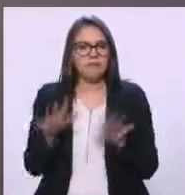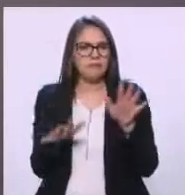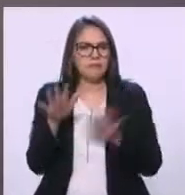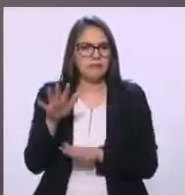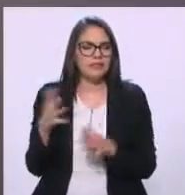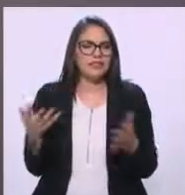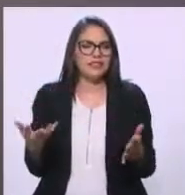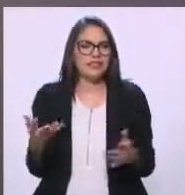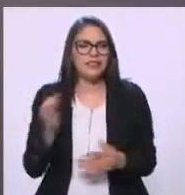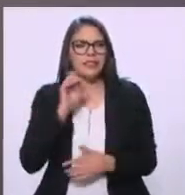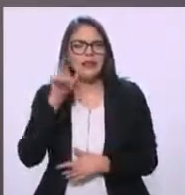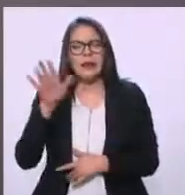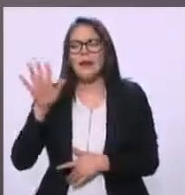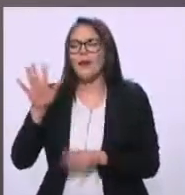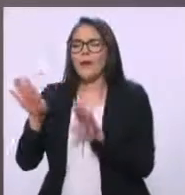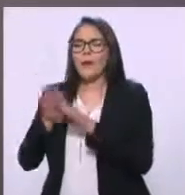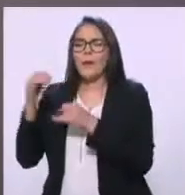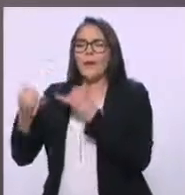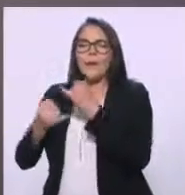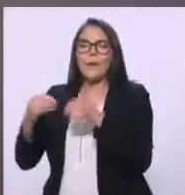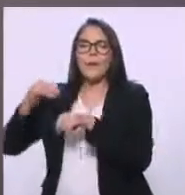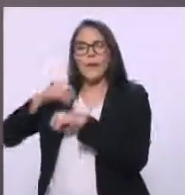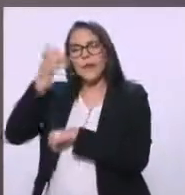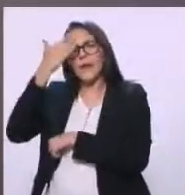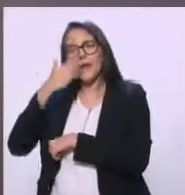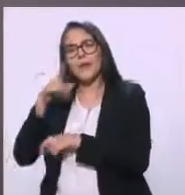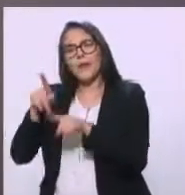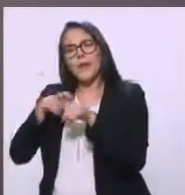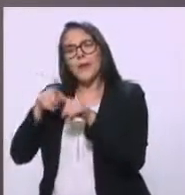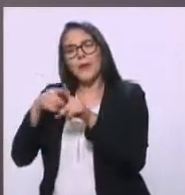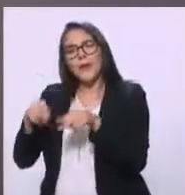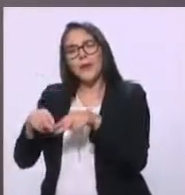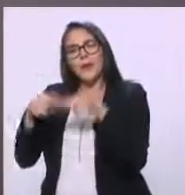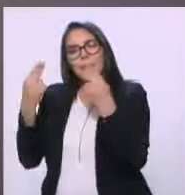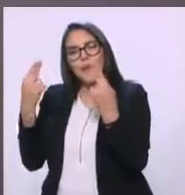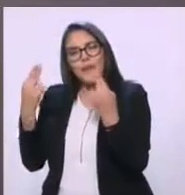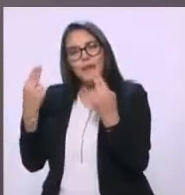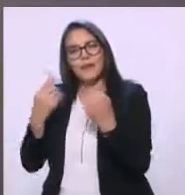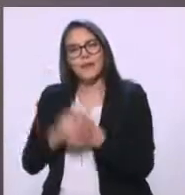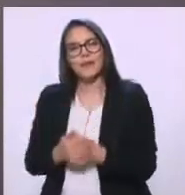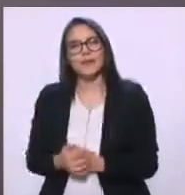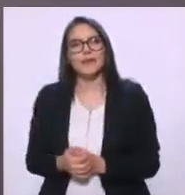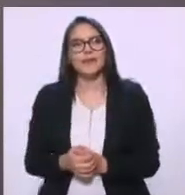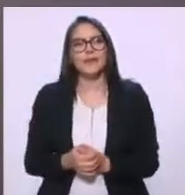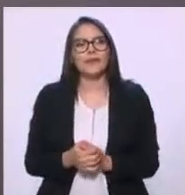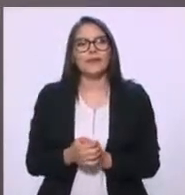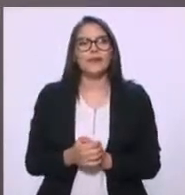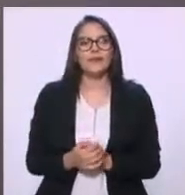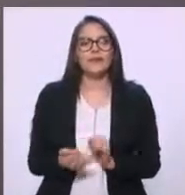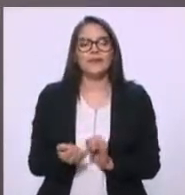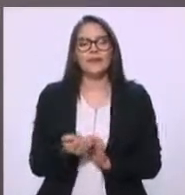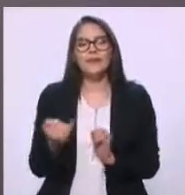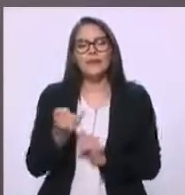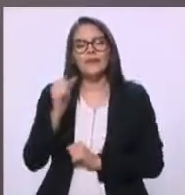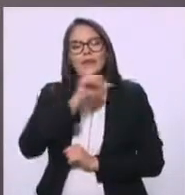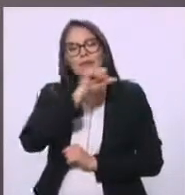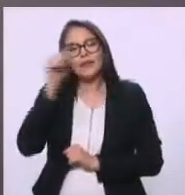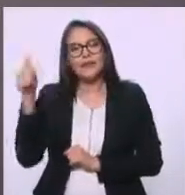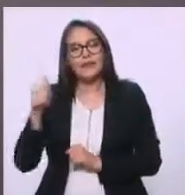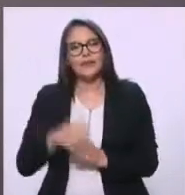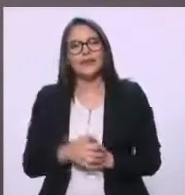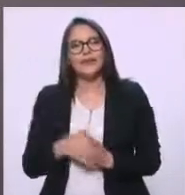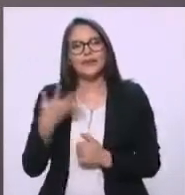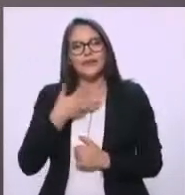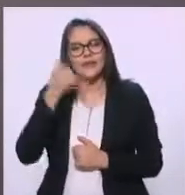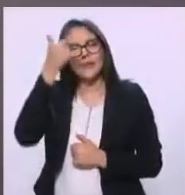un meme ahí con muy mala intención. Creo que puede ser parte de una estrategia global de demeritar la imagen